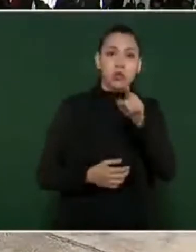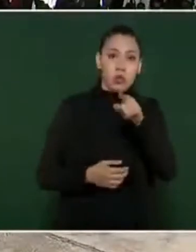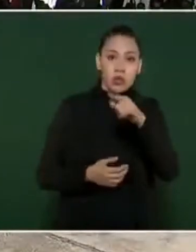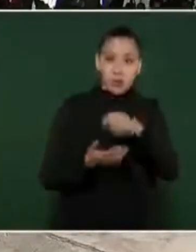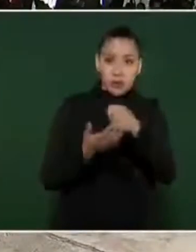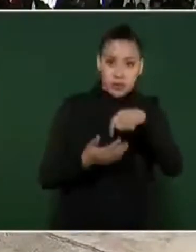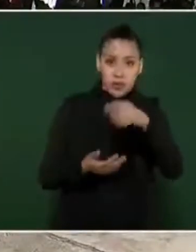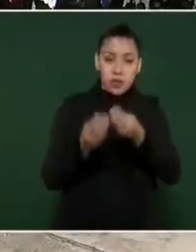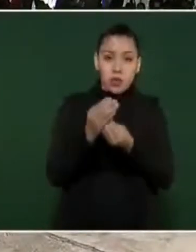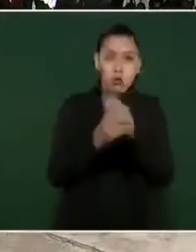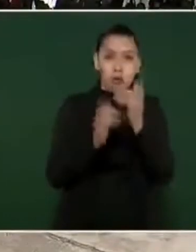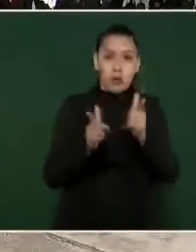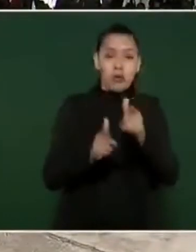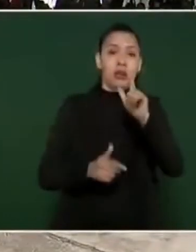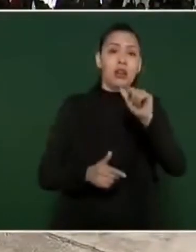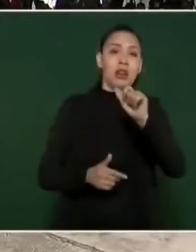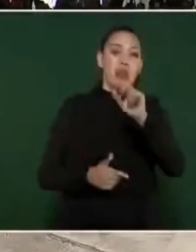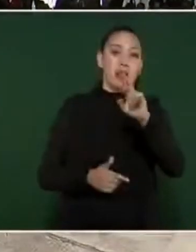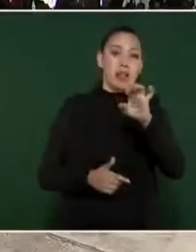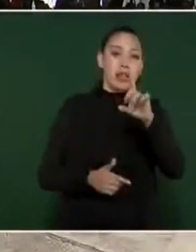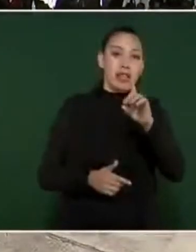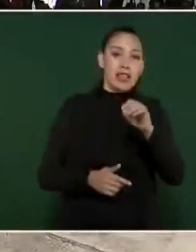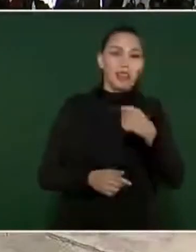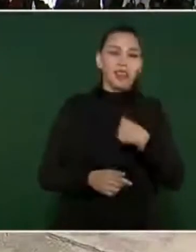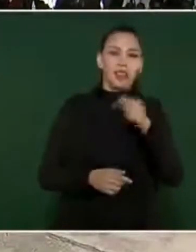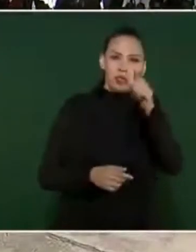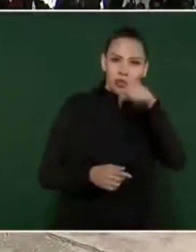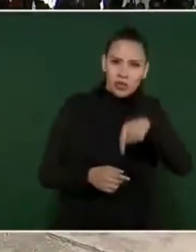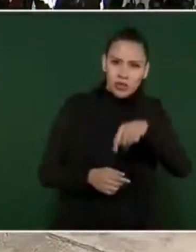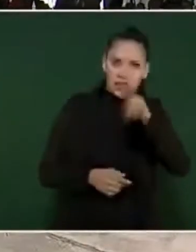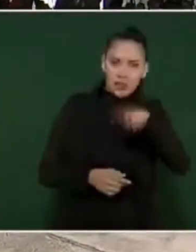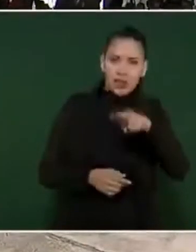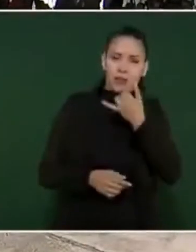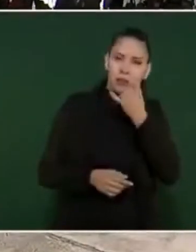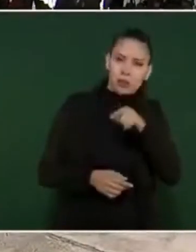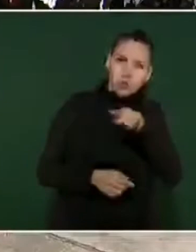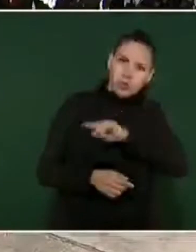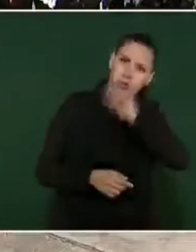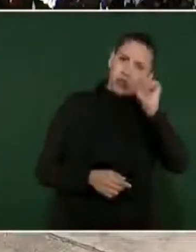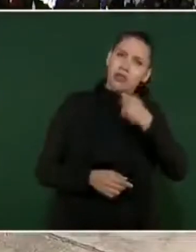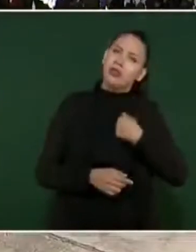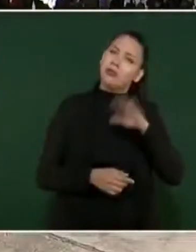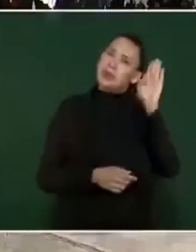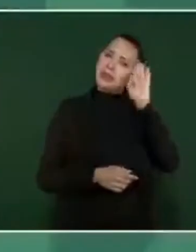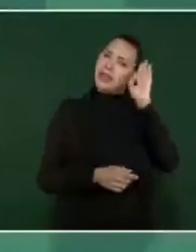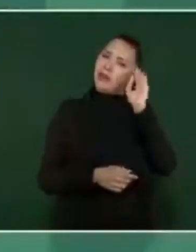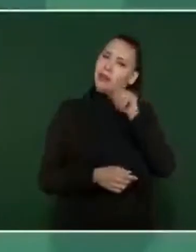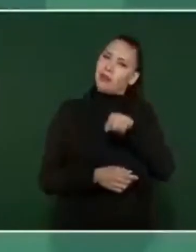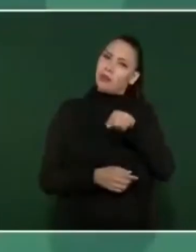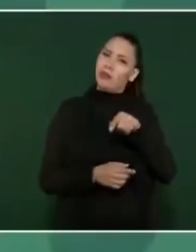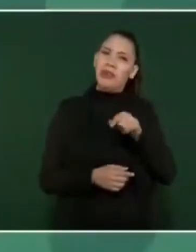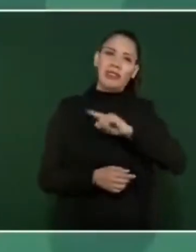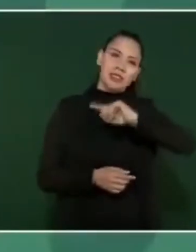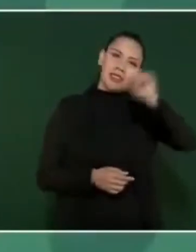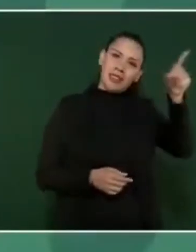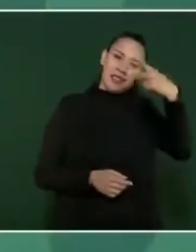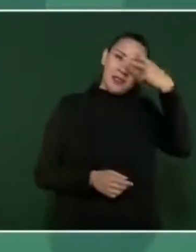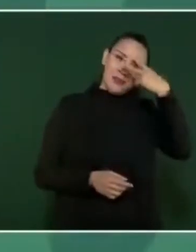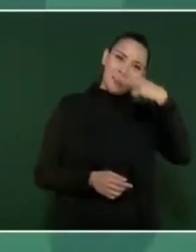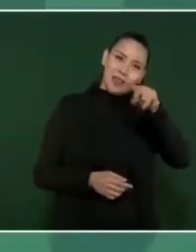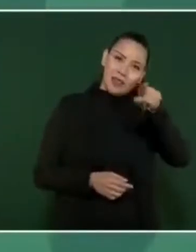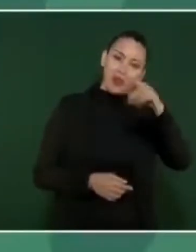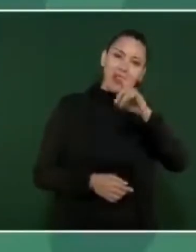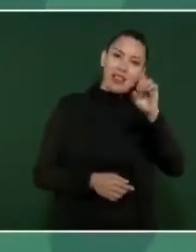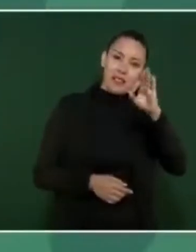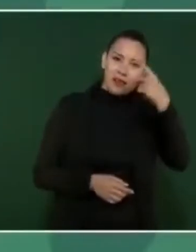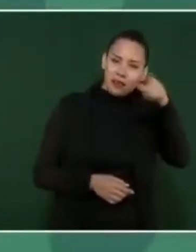Yo te consideraba de allá. Allá estamos en Ciudad de México, pero déjame, le comento por qué. Presidente, me permito leer para que no se me escape nada del